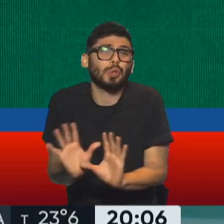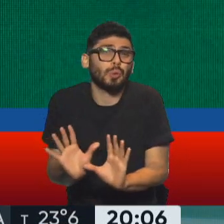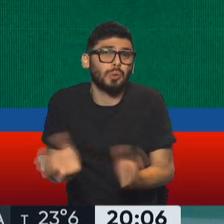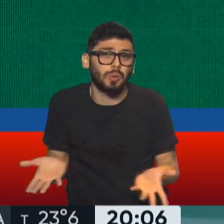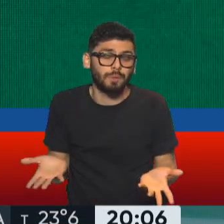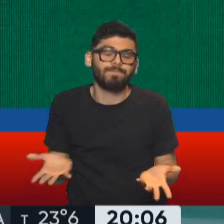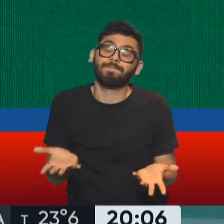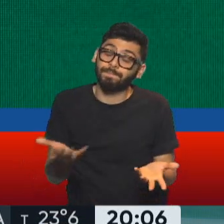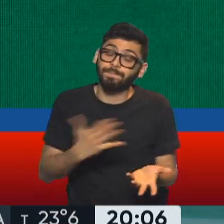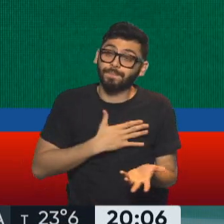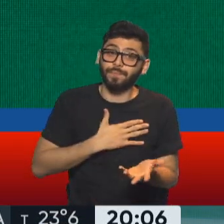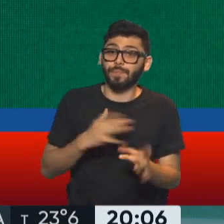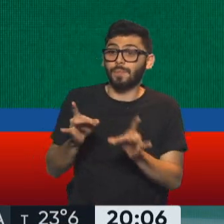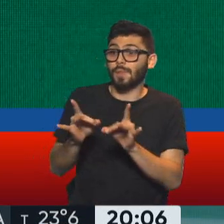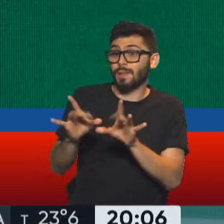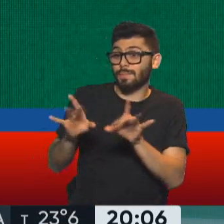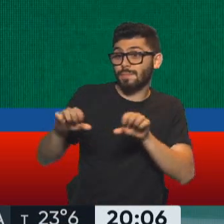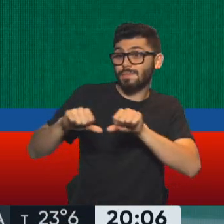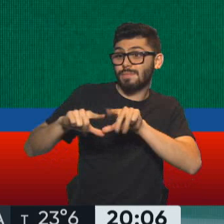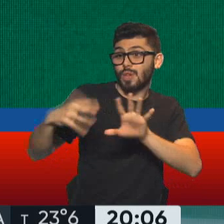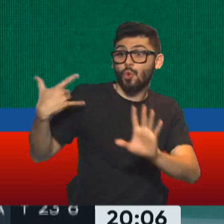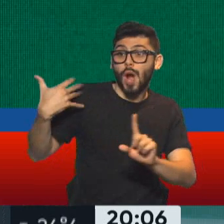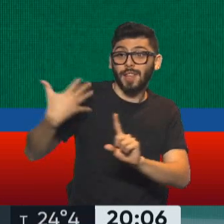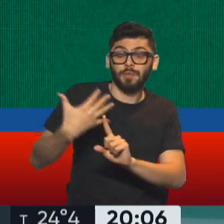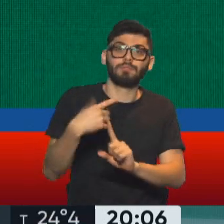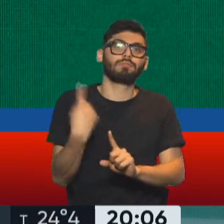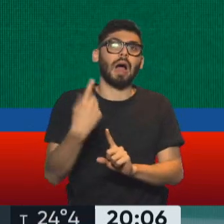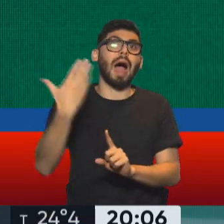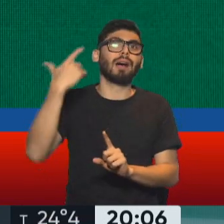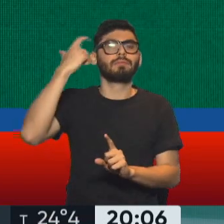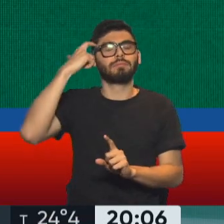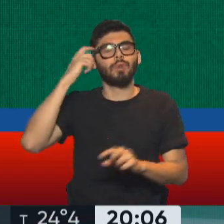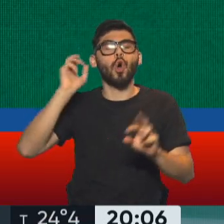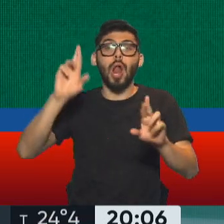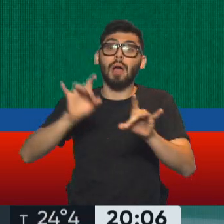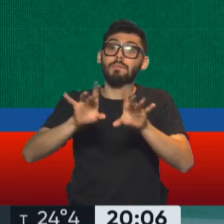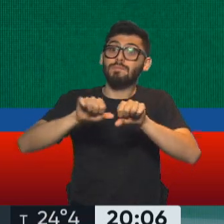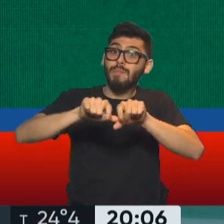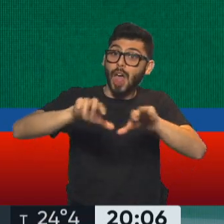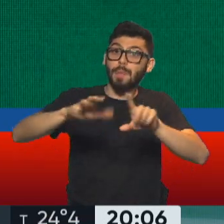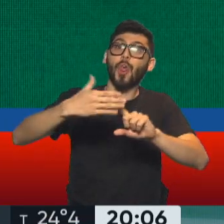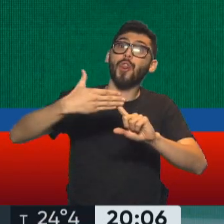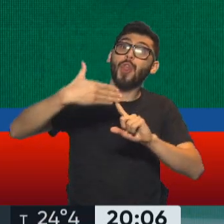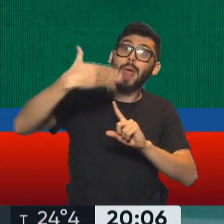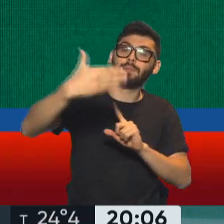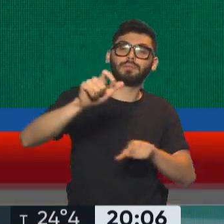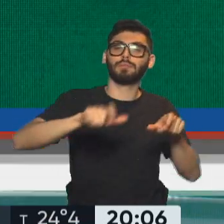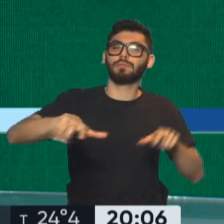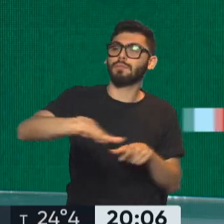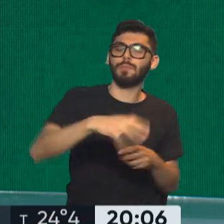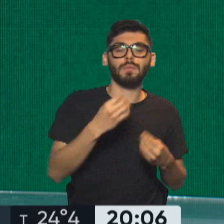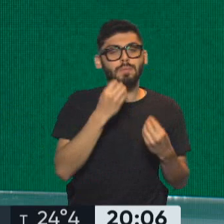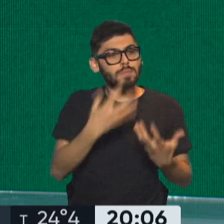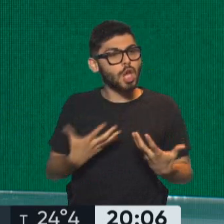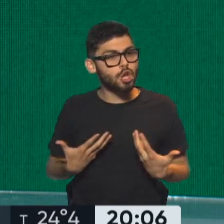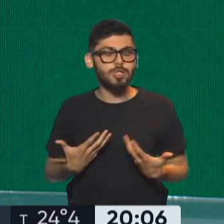la pandemia, quienes teníamos alguna expectativa de que de esta pandemia pudiéramos salir mucho más humanos, mucho más solidarios,